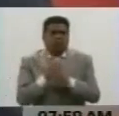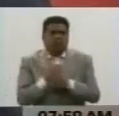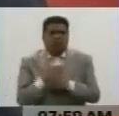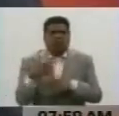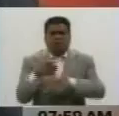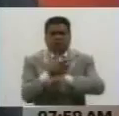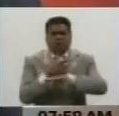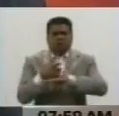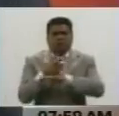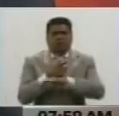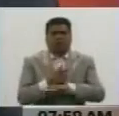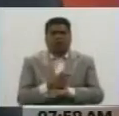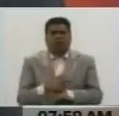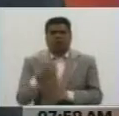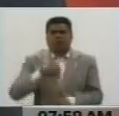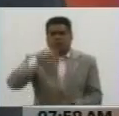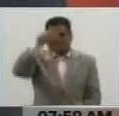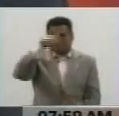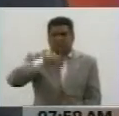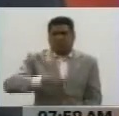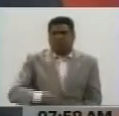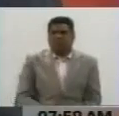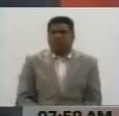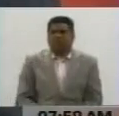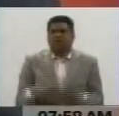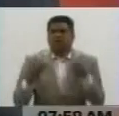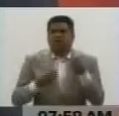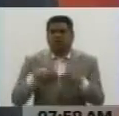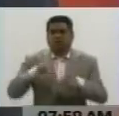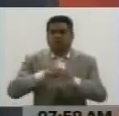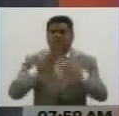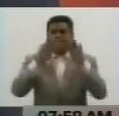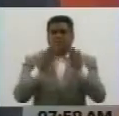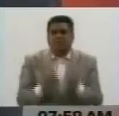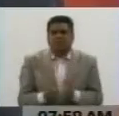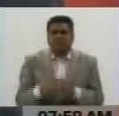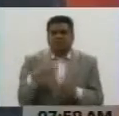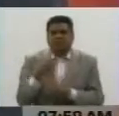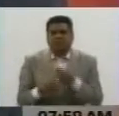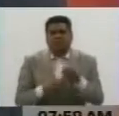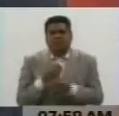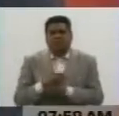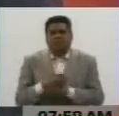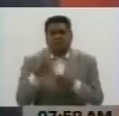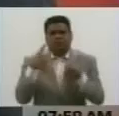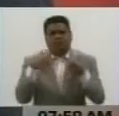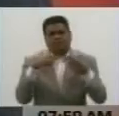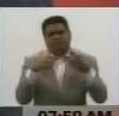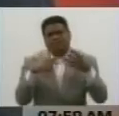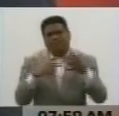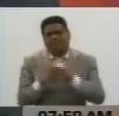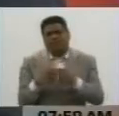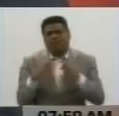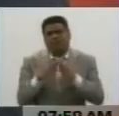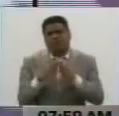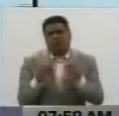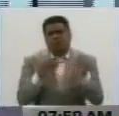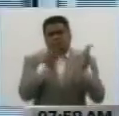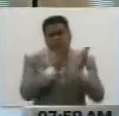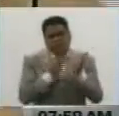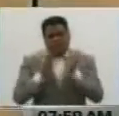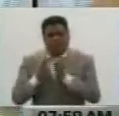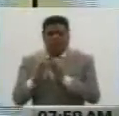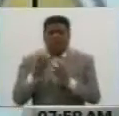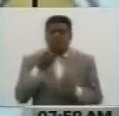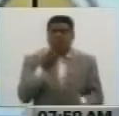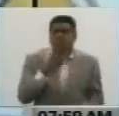y en mi caso particular como ministro, nos corresponde es ejecutar las cosas de la manera que han sido programadas, de manera eficiente.